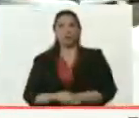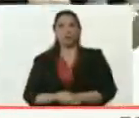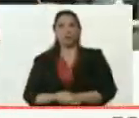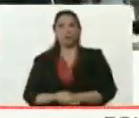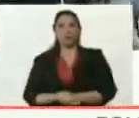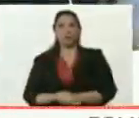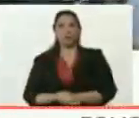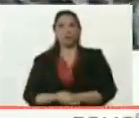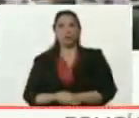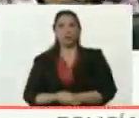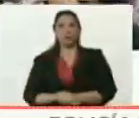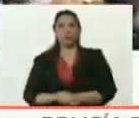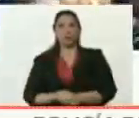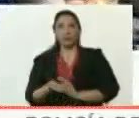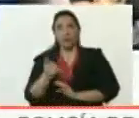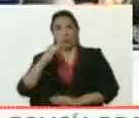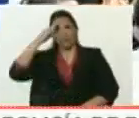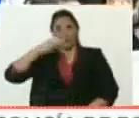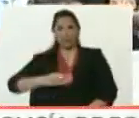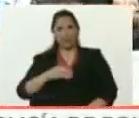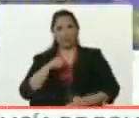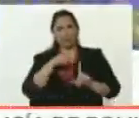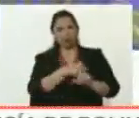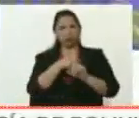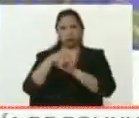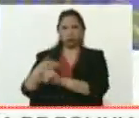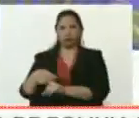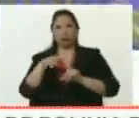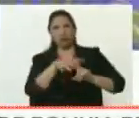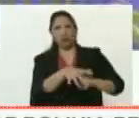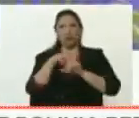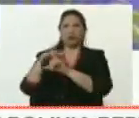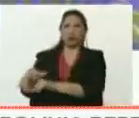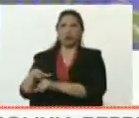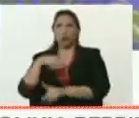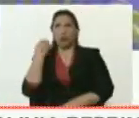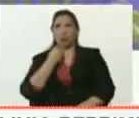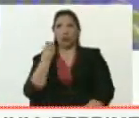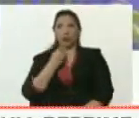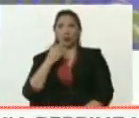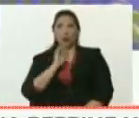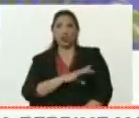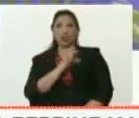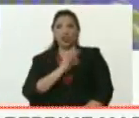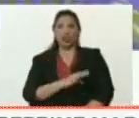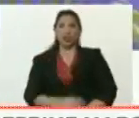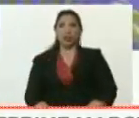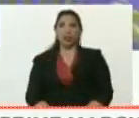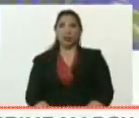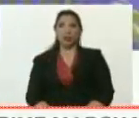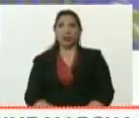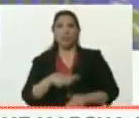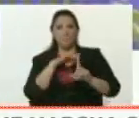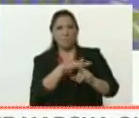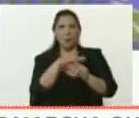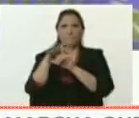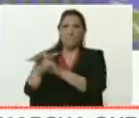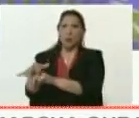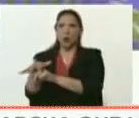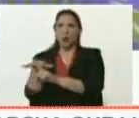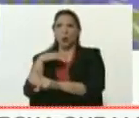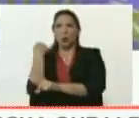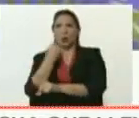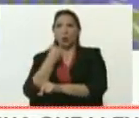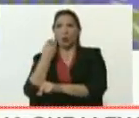dando lecciones, mientras hay militares reprimiendo a la juventud en Chile, reprimiendo a